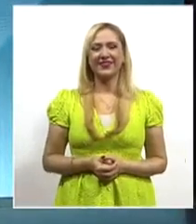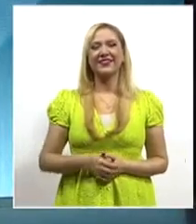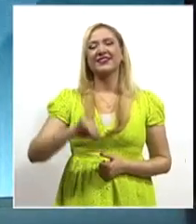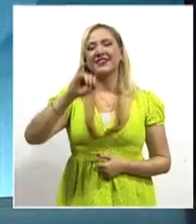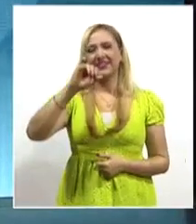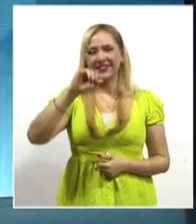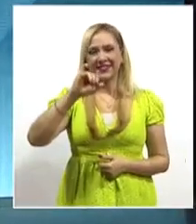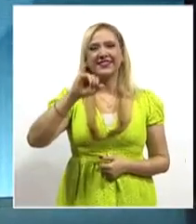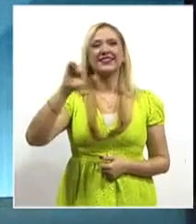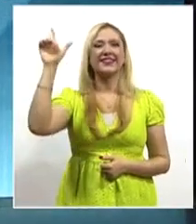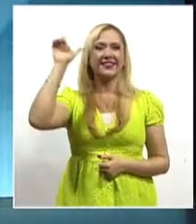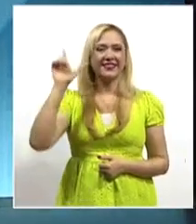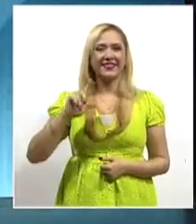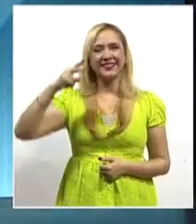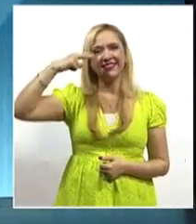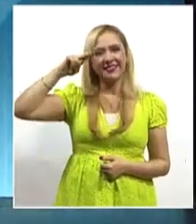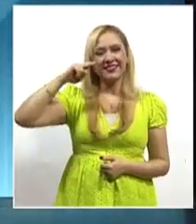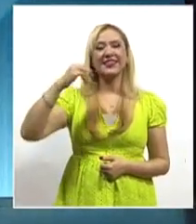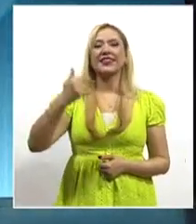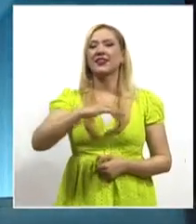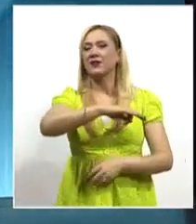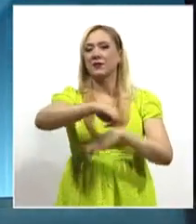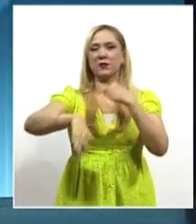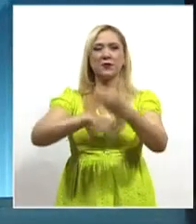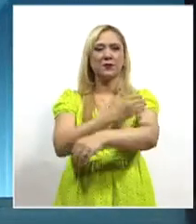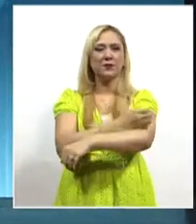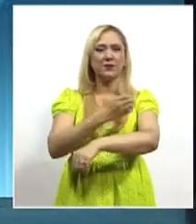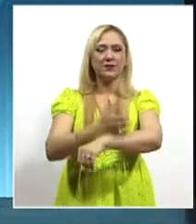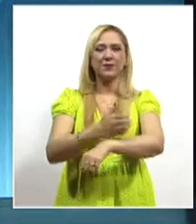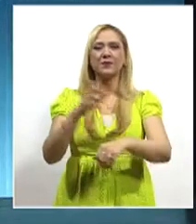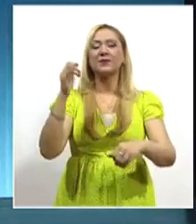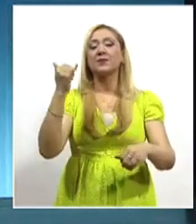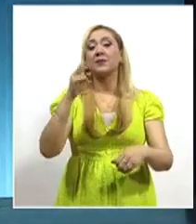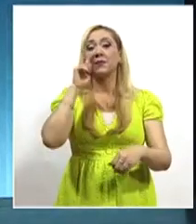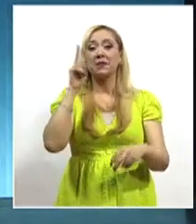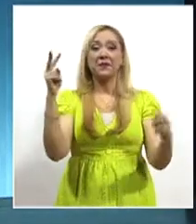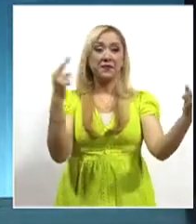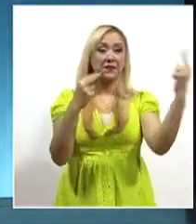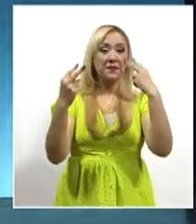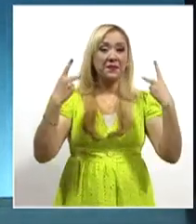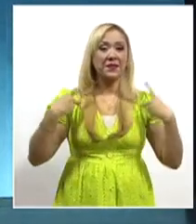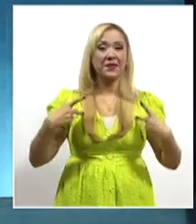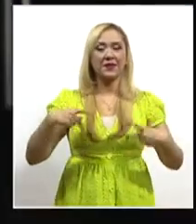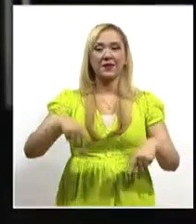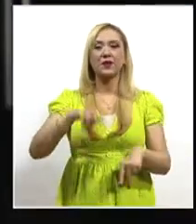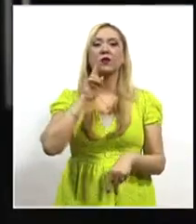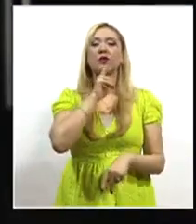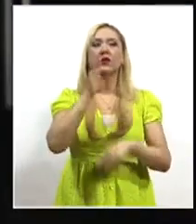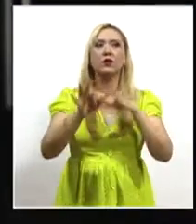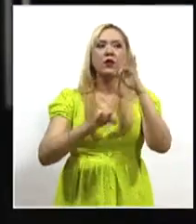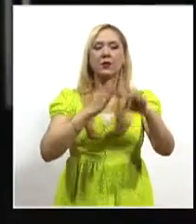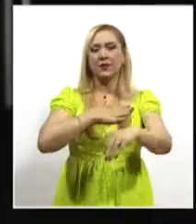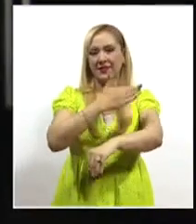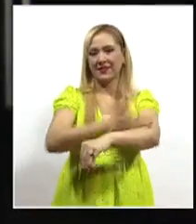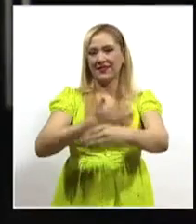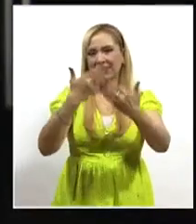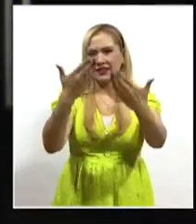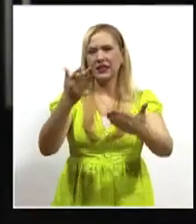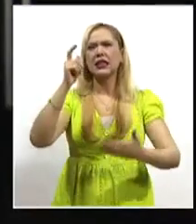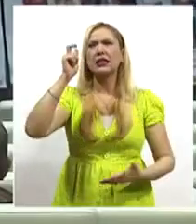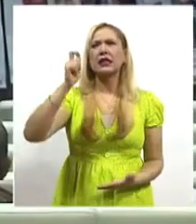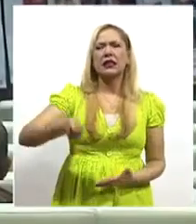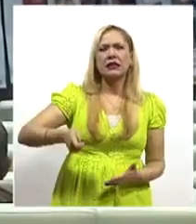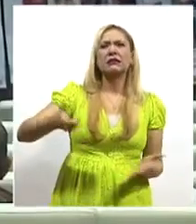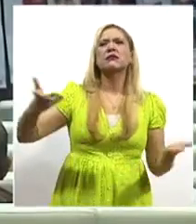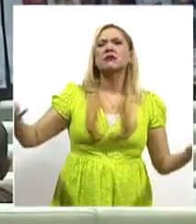Así es, Laura, Nidia, auditorio de corte informativo, muy buenas tardes. Este acto tuvo como propósito principal reivindicar y